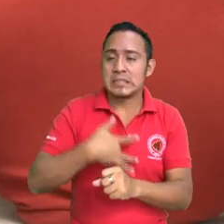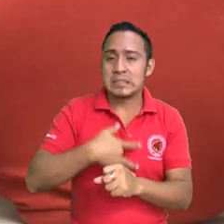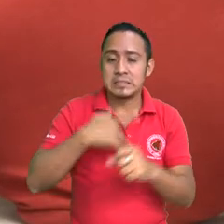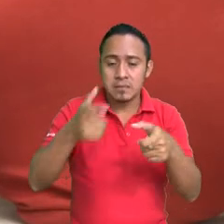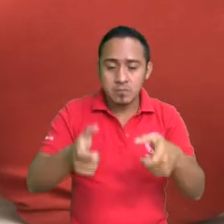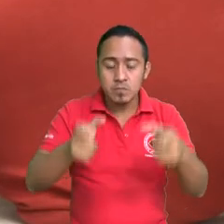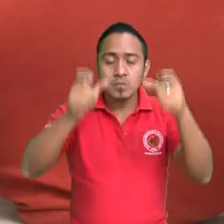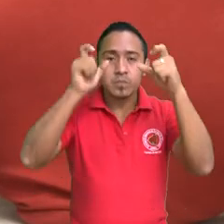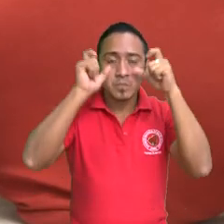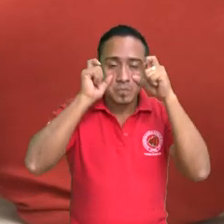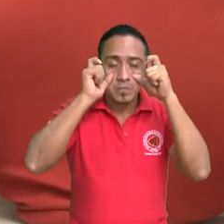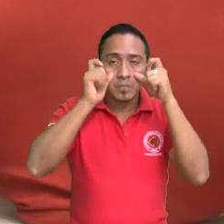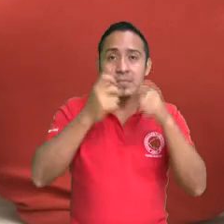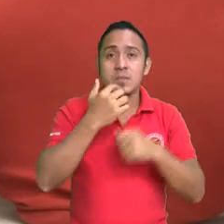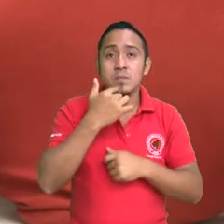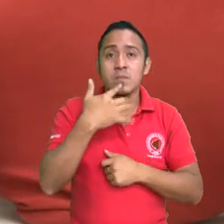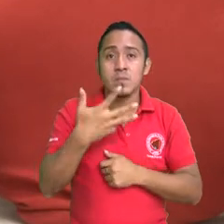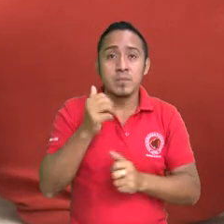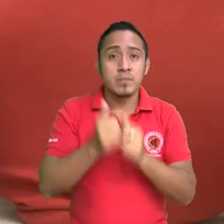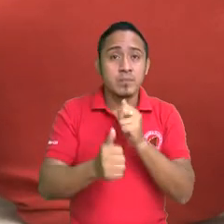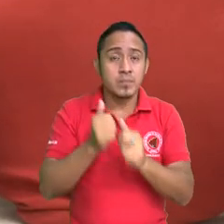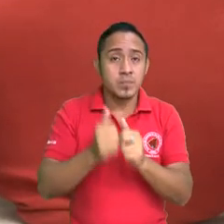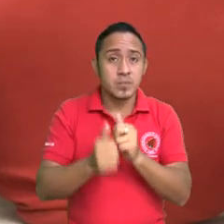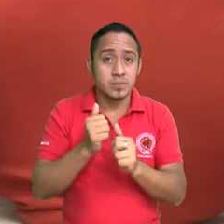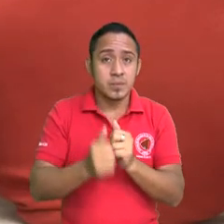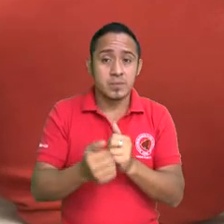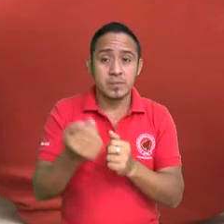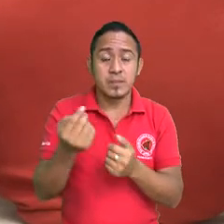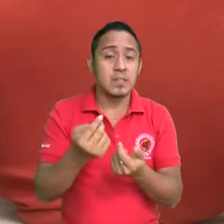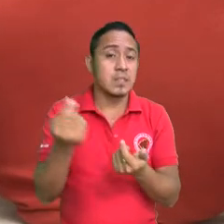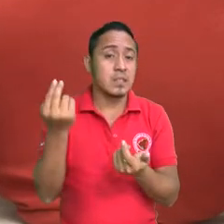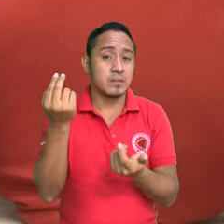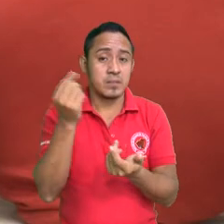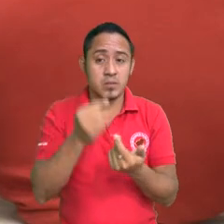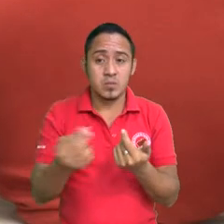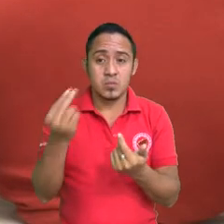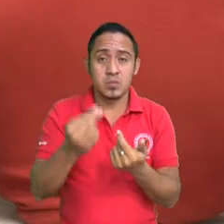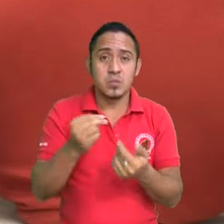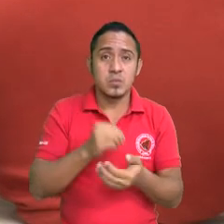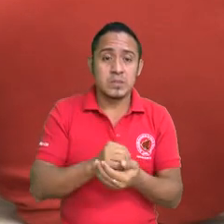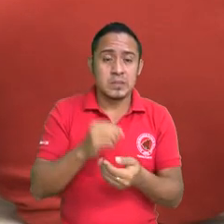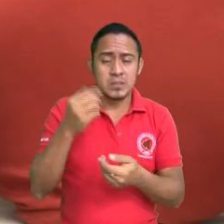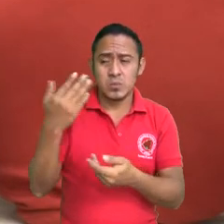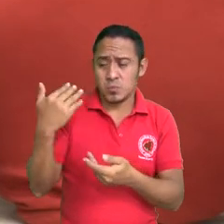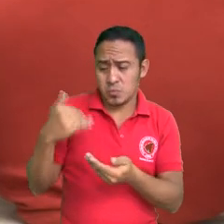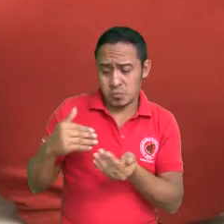necesitan lentes ya que se han visto afectados por el uso de electrónicos desde cortas edades.